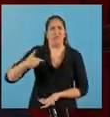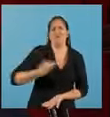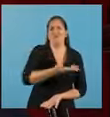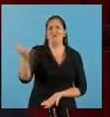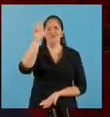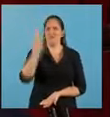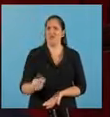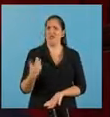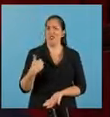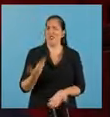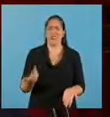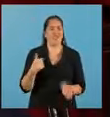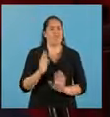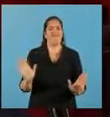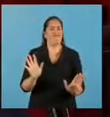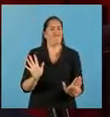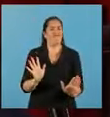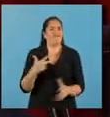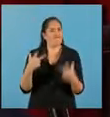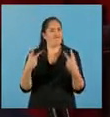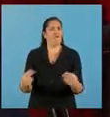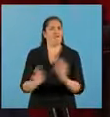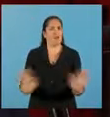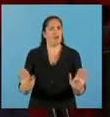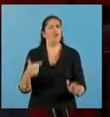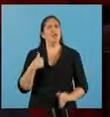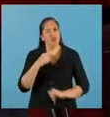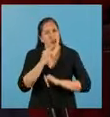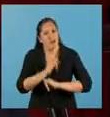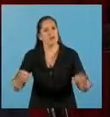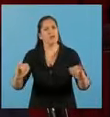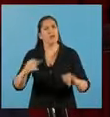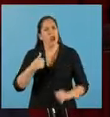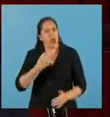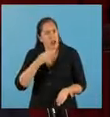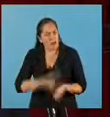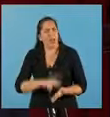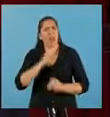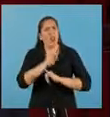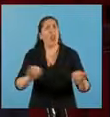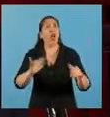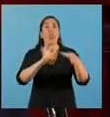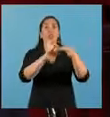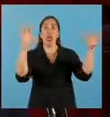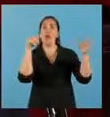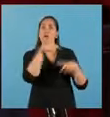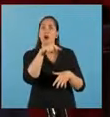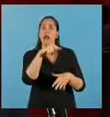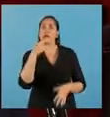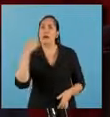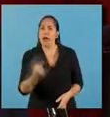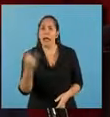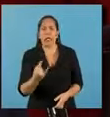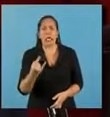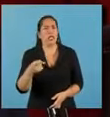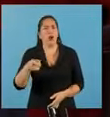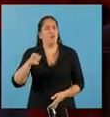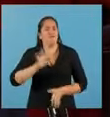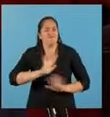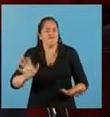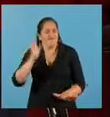repugna. He repetido una y otra vez que, a mi juicio, en democracia, la mentira es la mayor